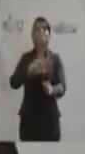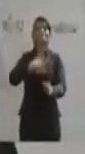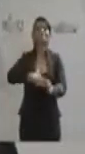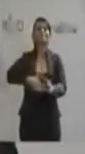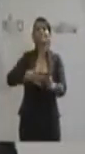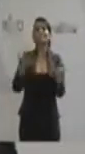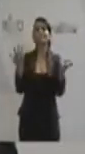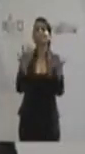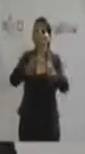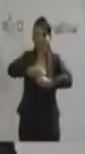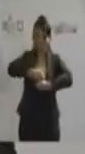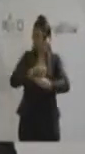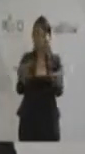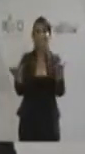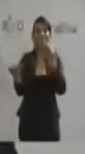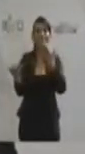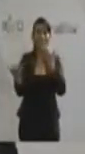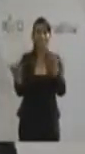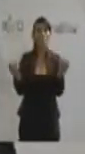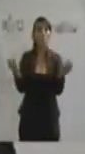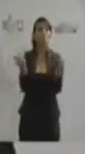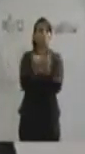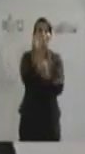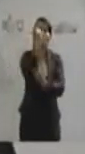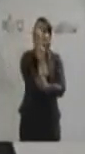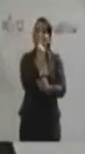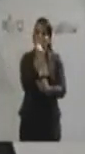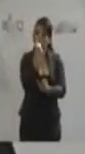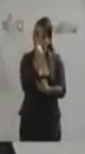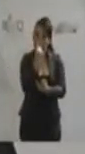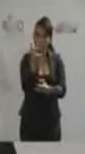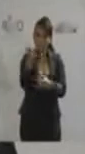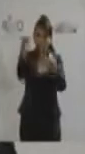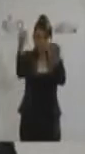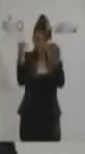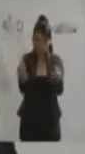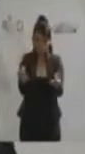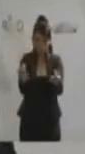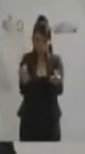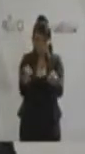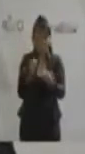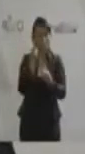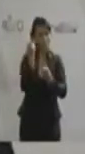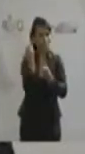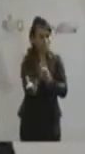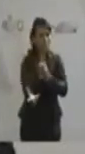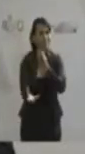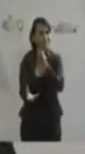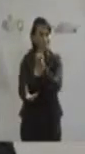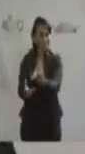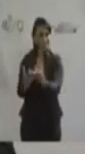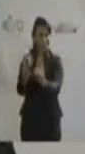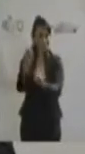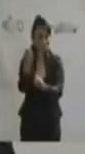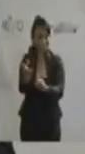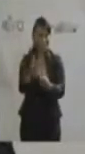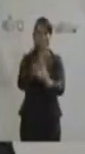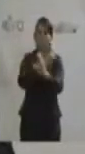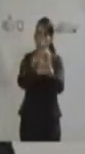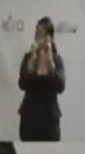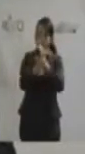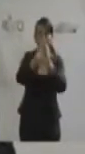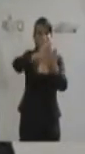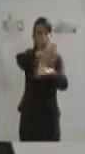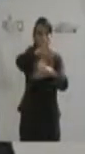inmediata, vamos a equipar a nuestros policías de forma debida, que cuenten con los elementos técnicos, con los